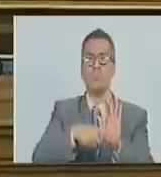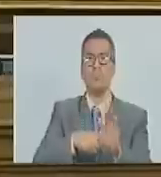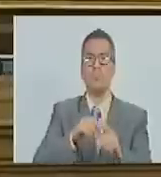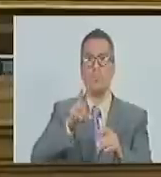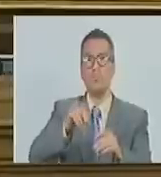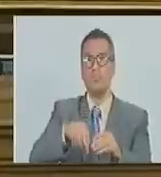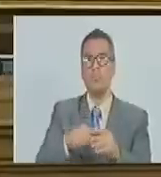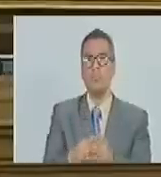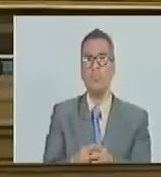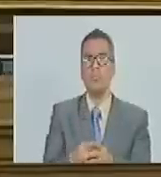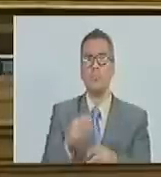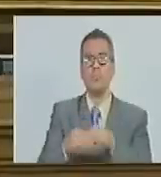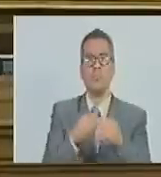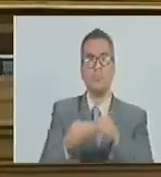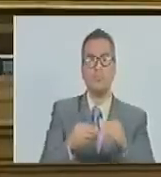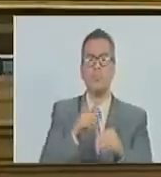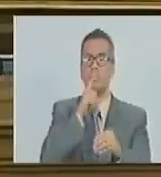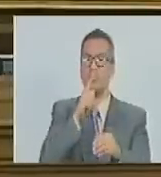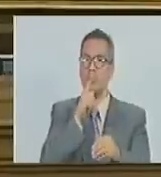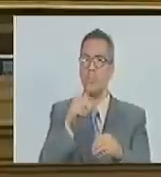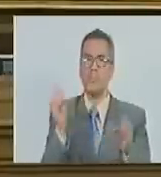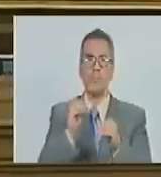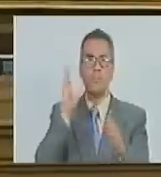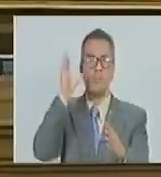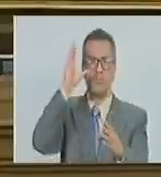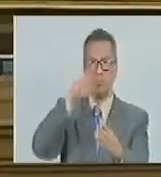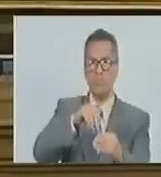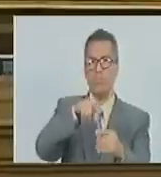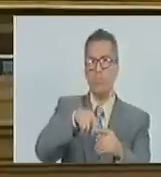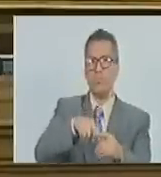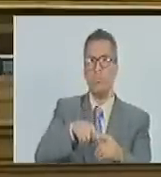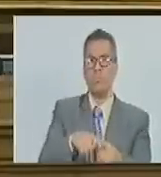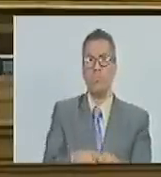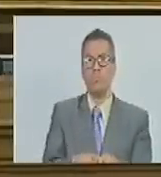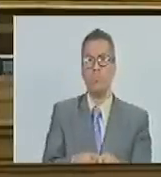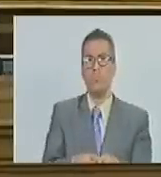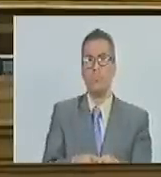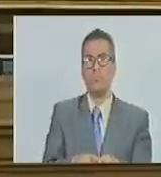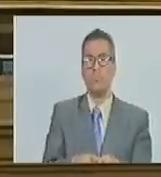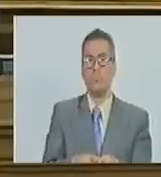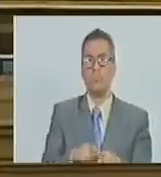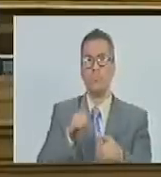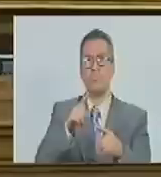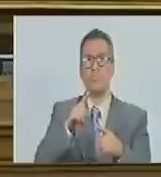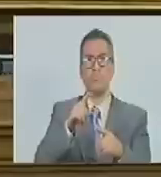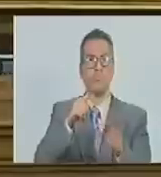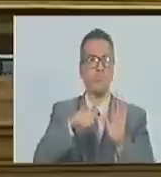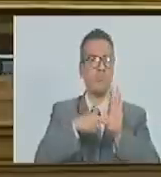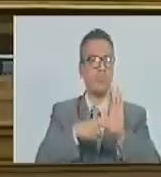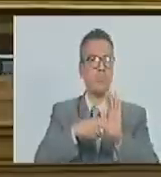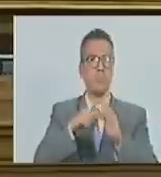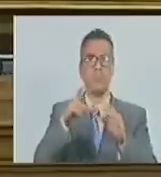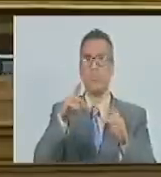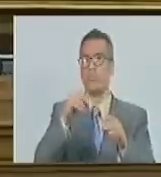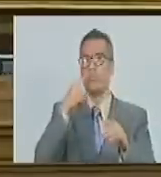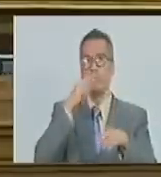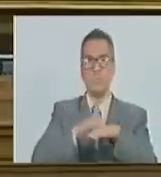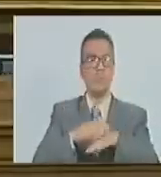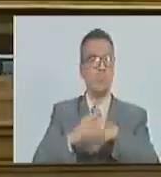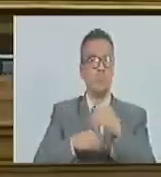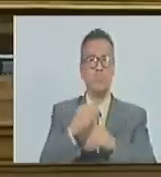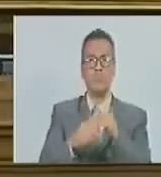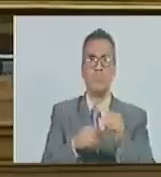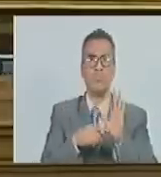fue inadecuado o un resultado fue un reflejo o no fue el